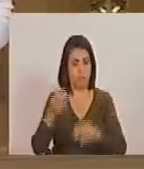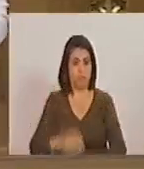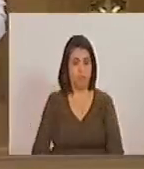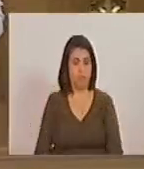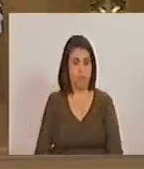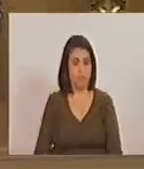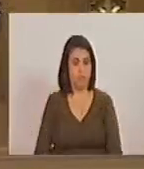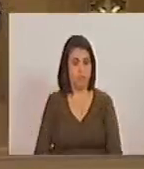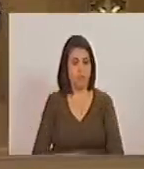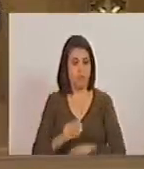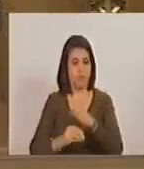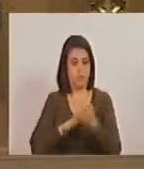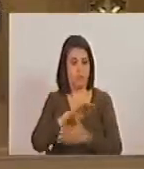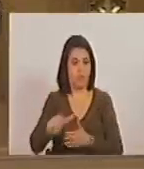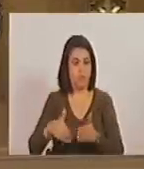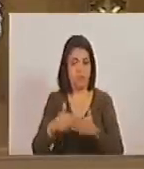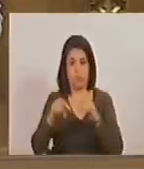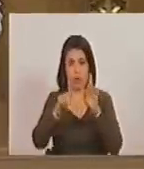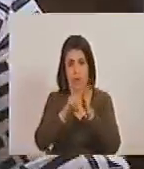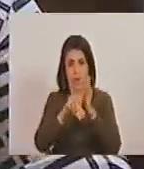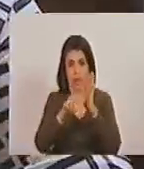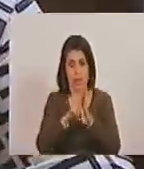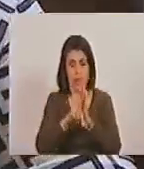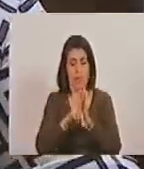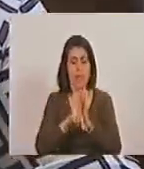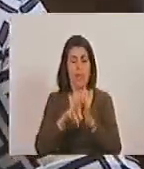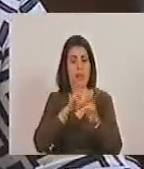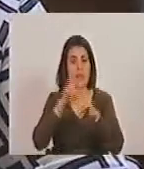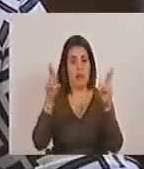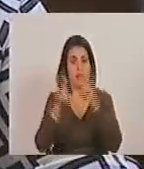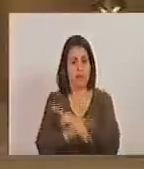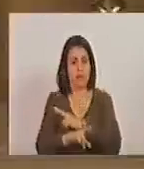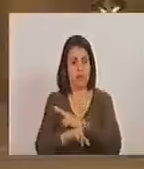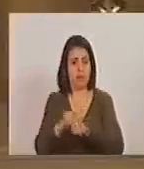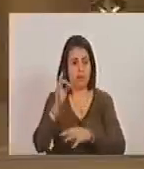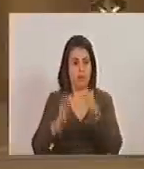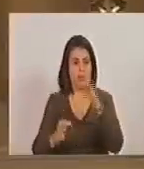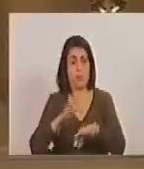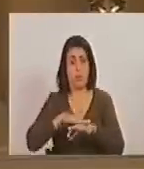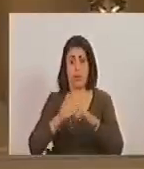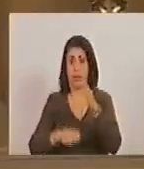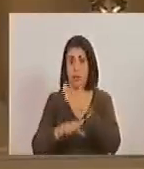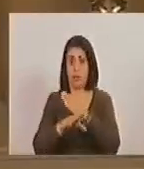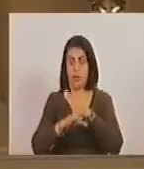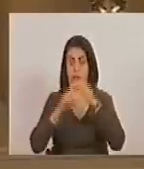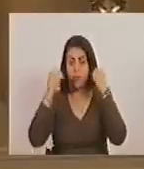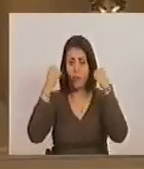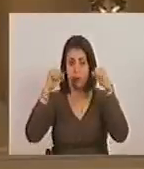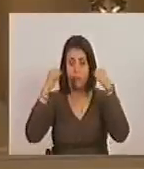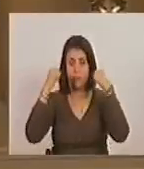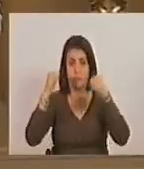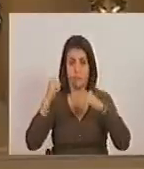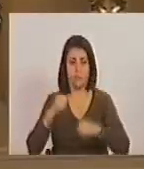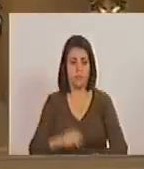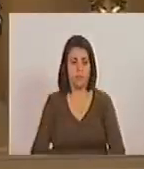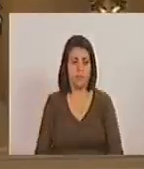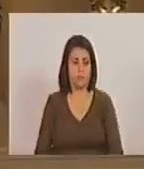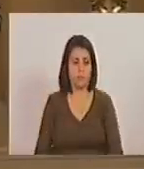llevado muchísimas leyes, sobre todo la de la reforma judicial, porque todavía en la práctica,